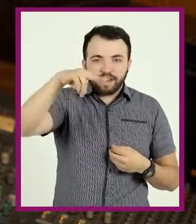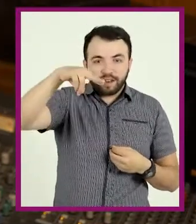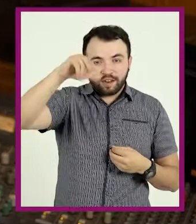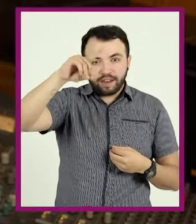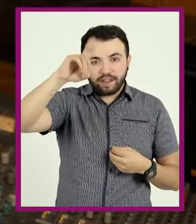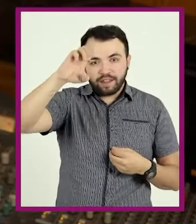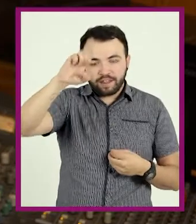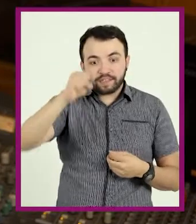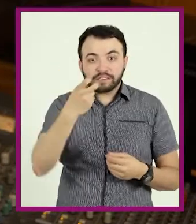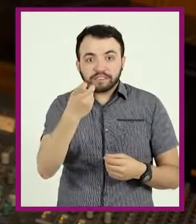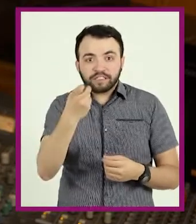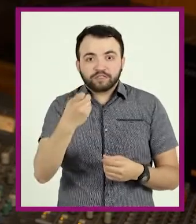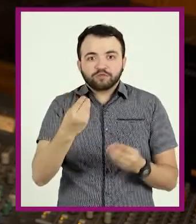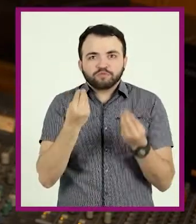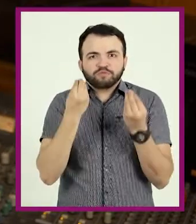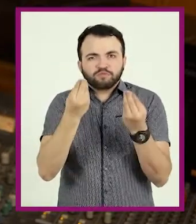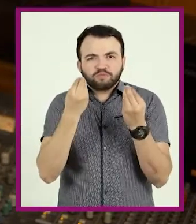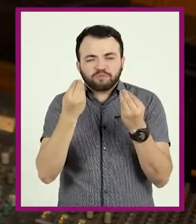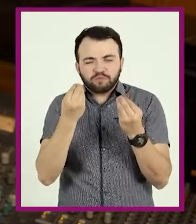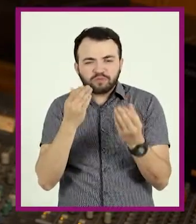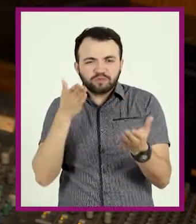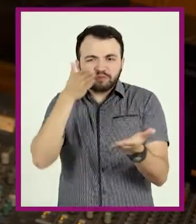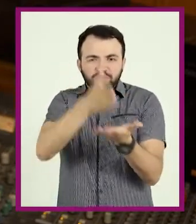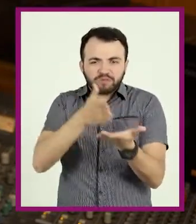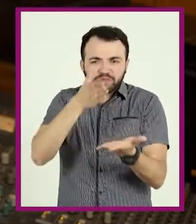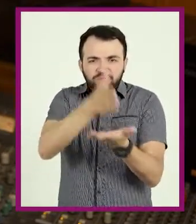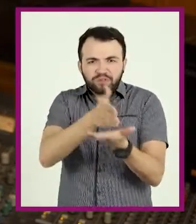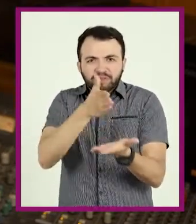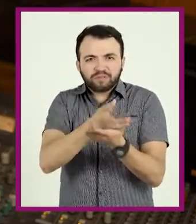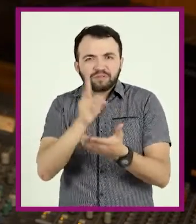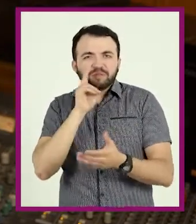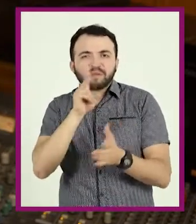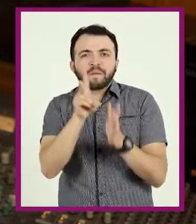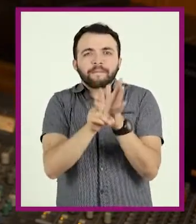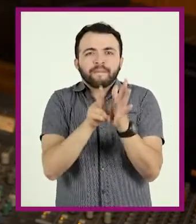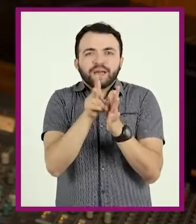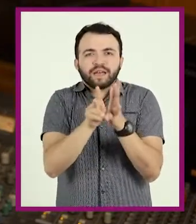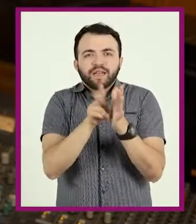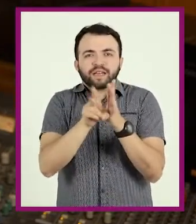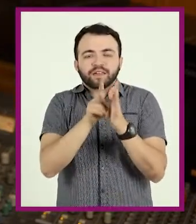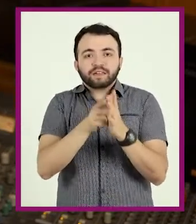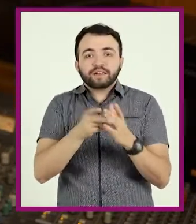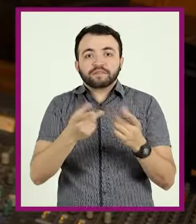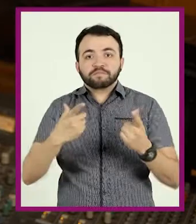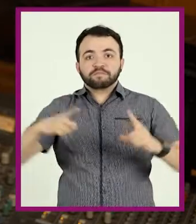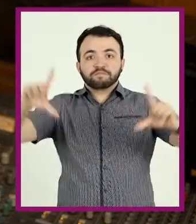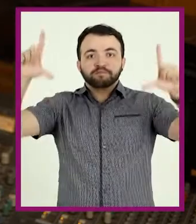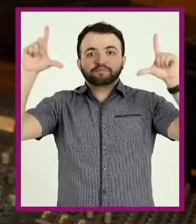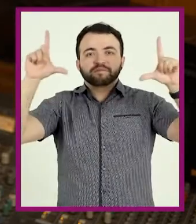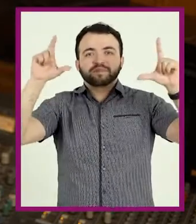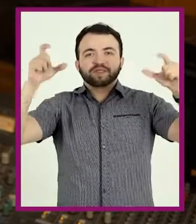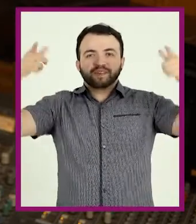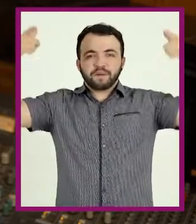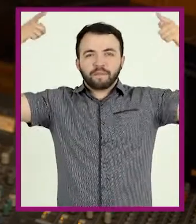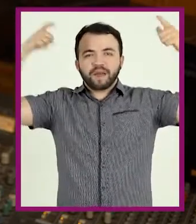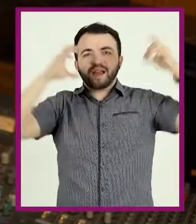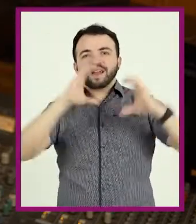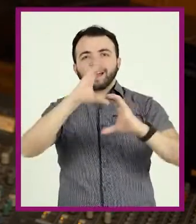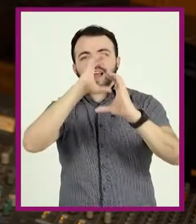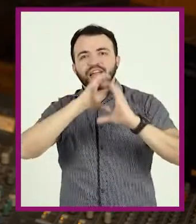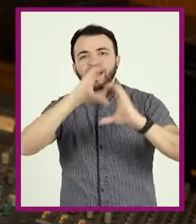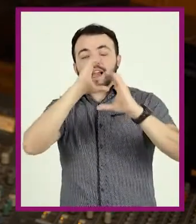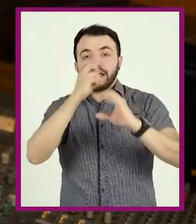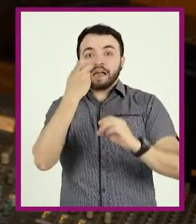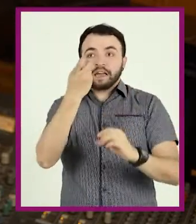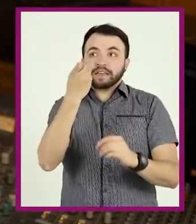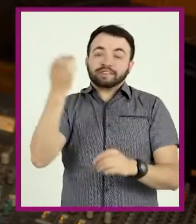Yugoslavia. Y bueno, esto venía con toda una música de mariachi que a su vez detonó una escena del mariachi yugoslavo que durante